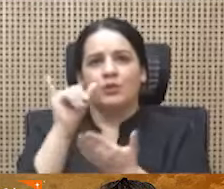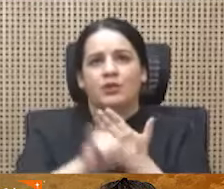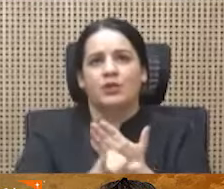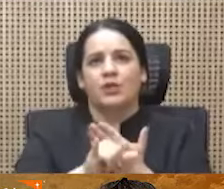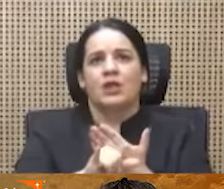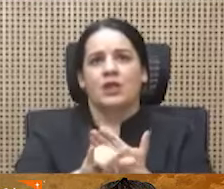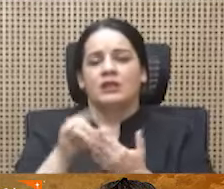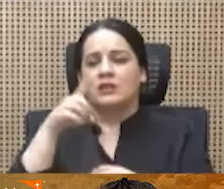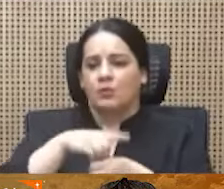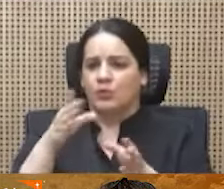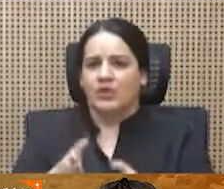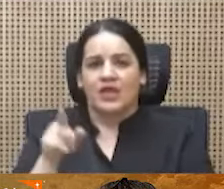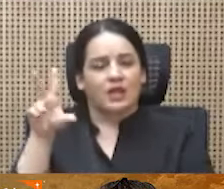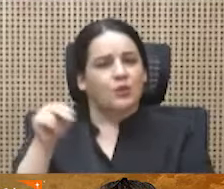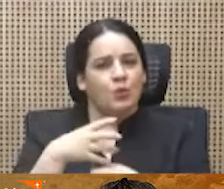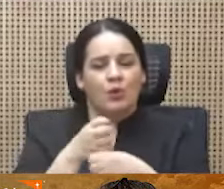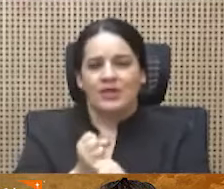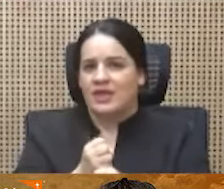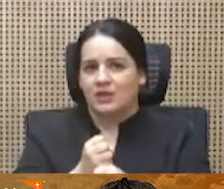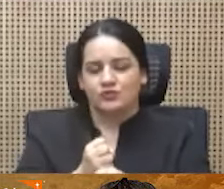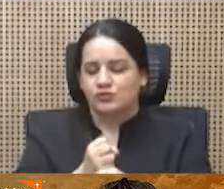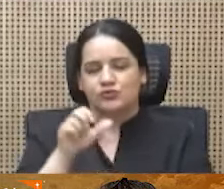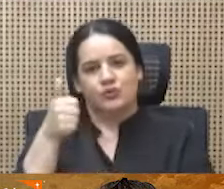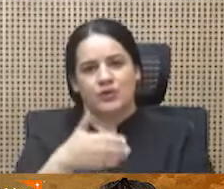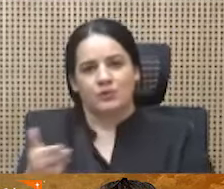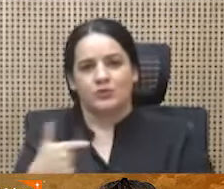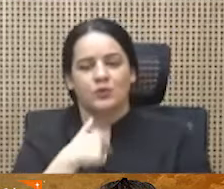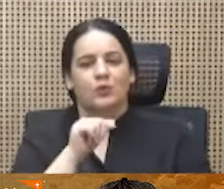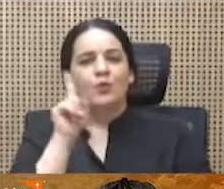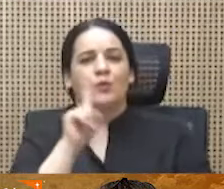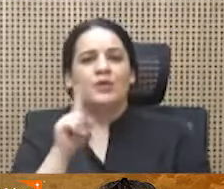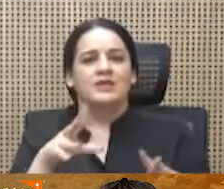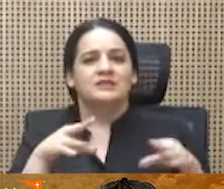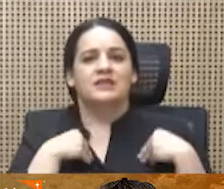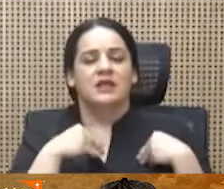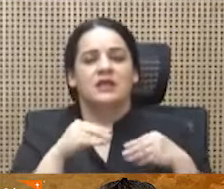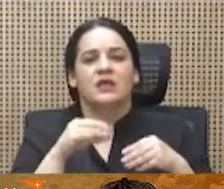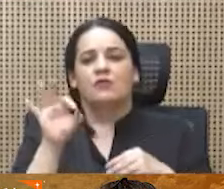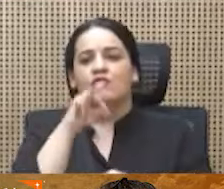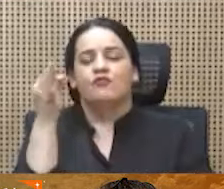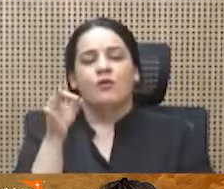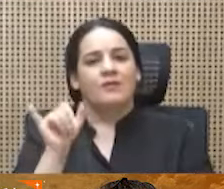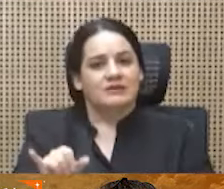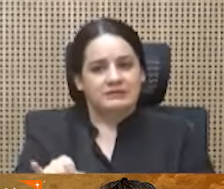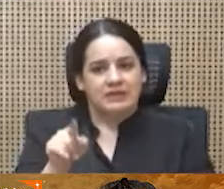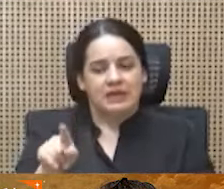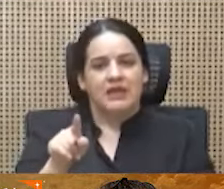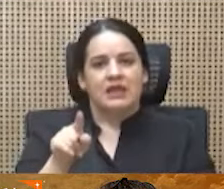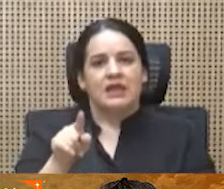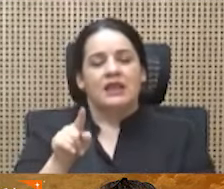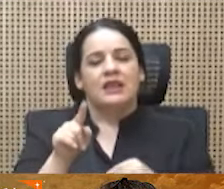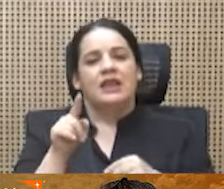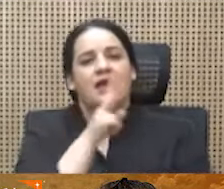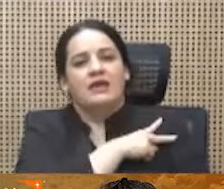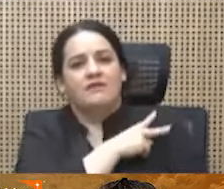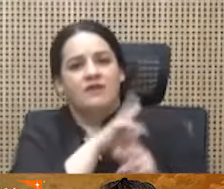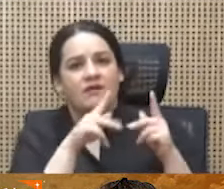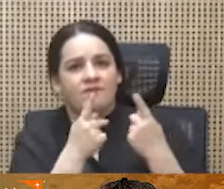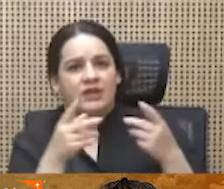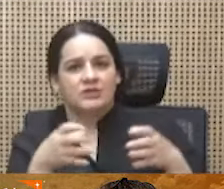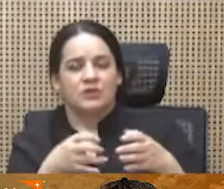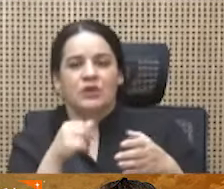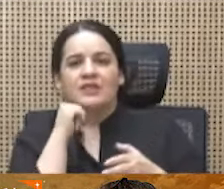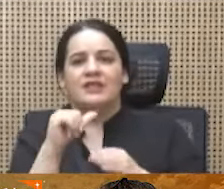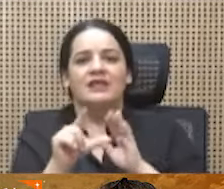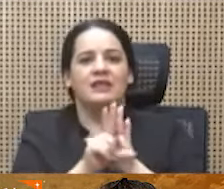otra cosa. Yo no voy a aceptar que aquí, de manera sistemática, la jefe de fracción del oficialismo deslegitime la labor de la Asamblea